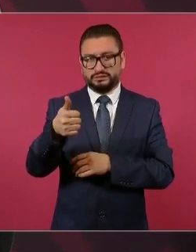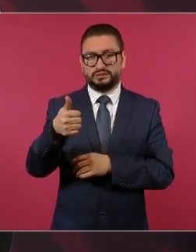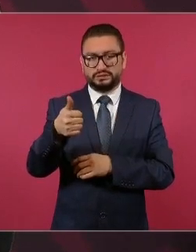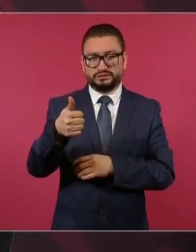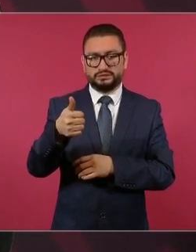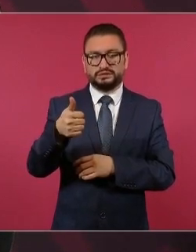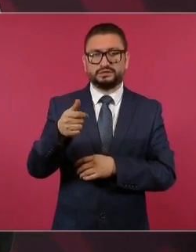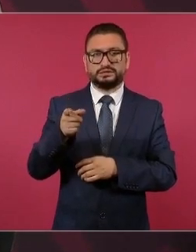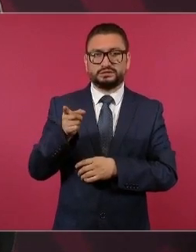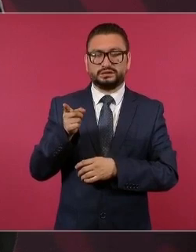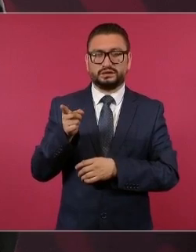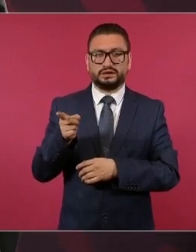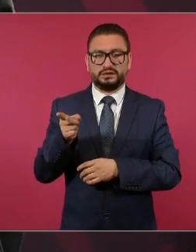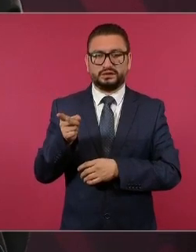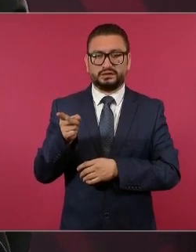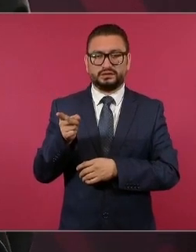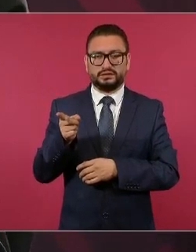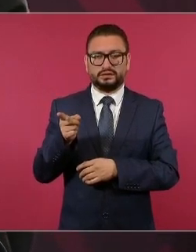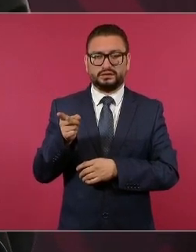lo